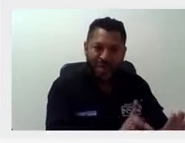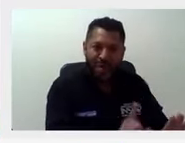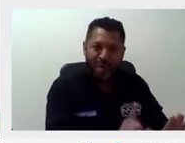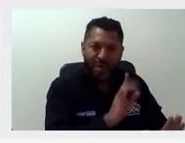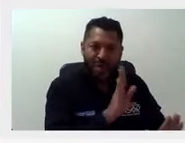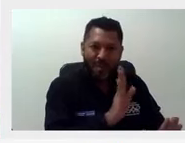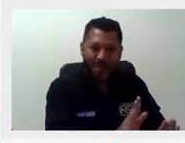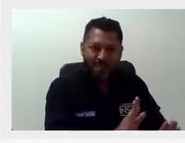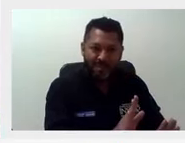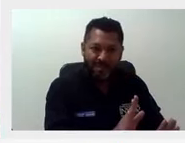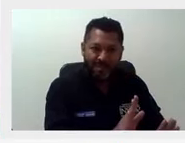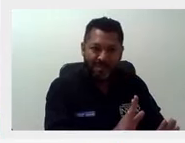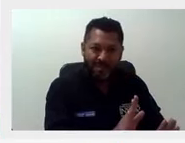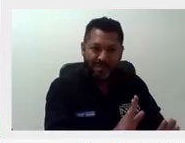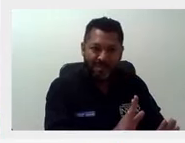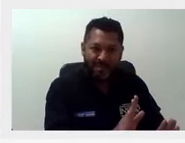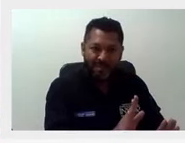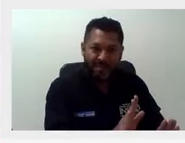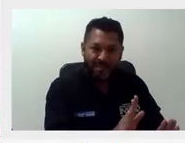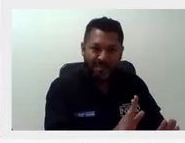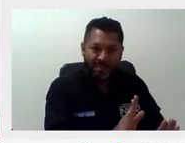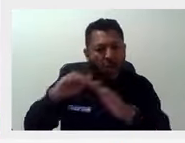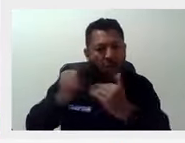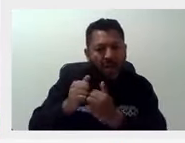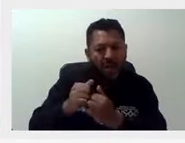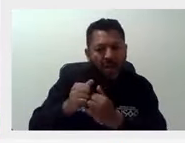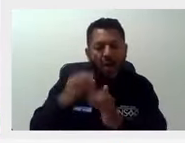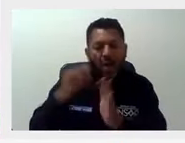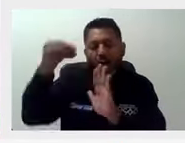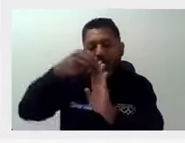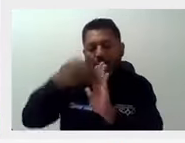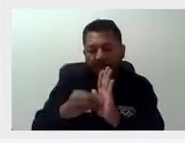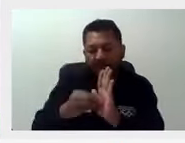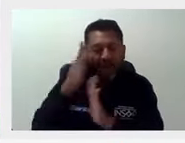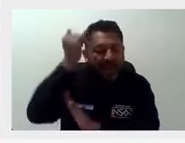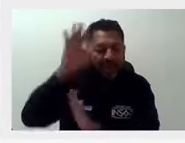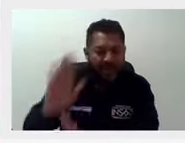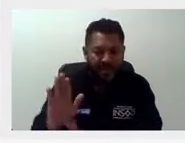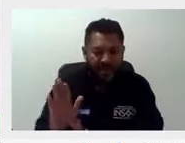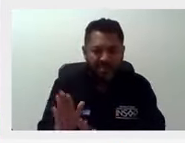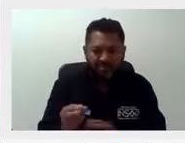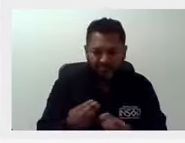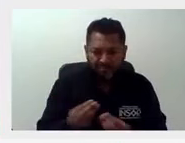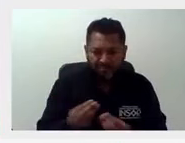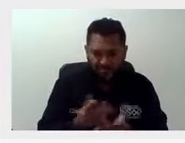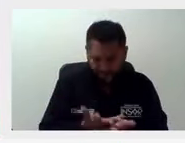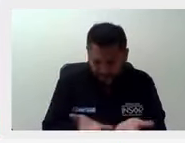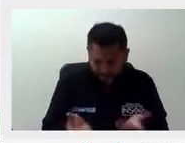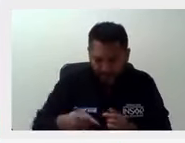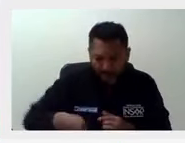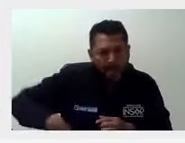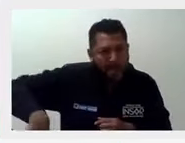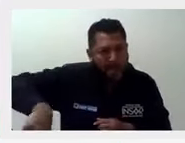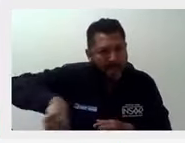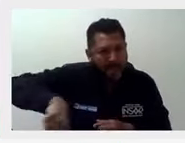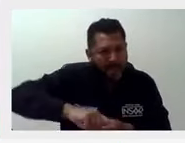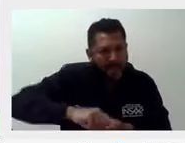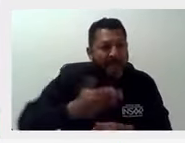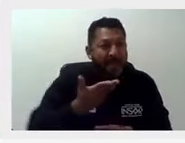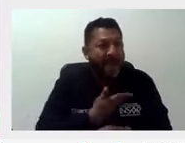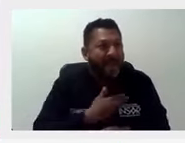los tenemos al alcance de la mano, y seguramente las mamás, hay muchas súper creativas, otras pues que requieren, como vamos a ver, de más